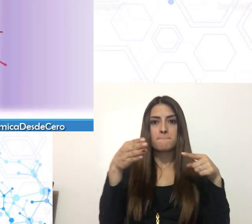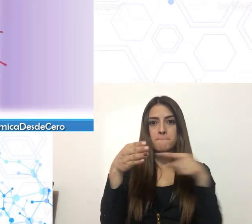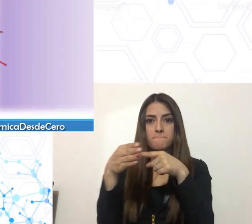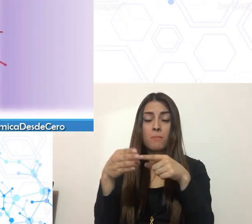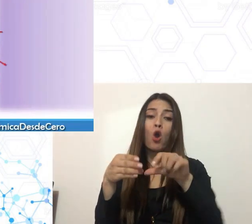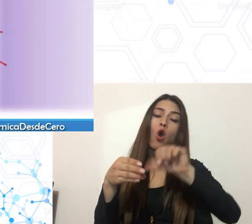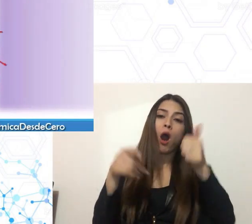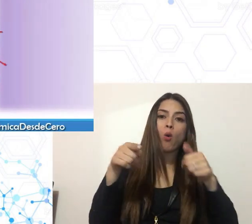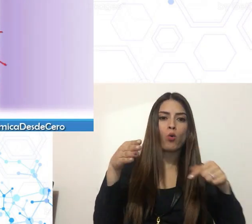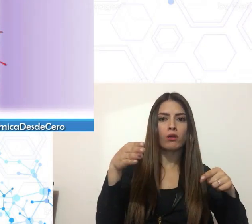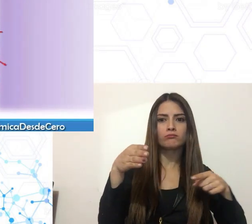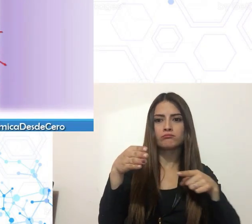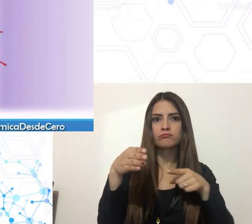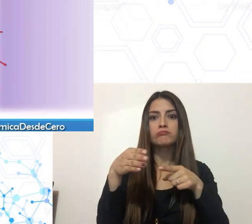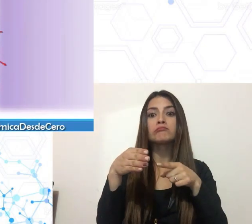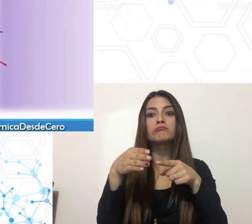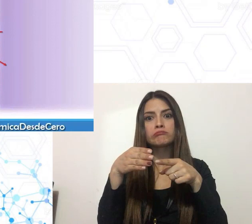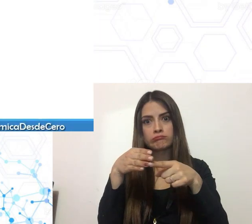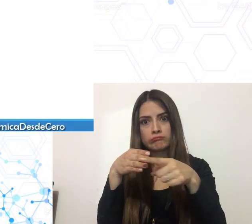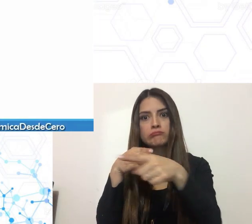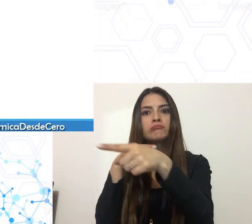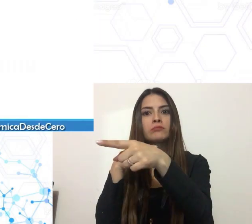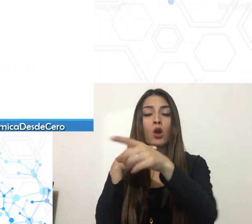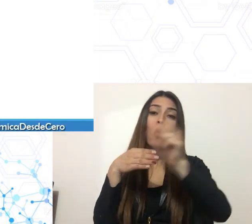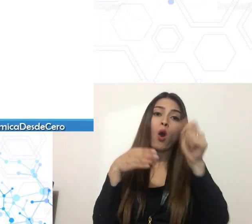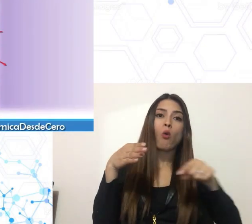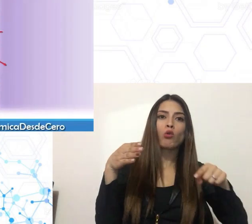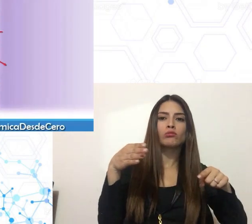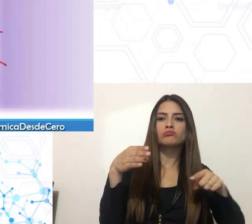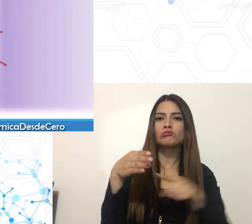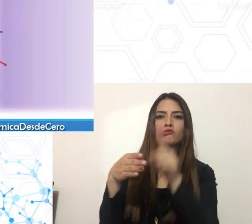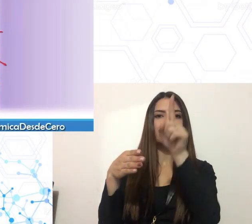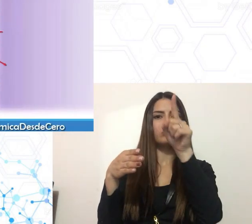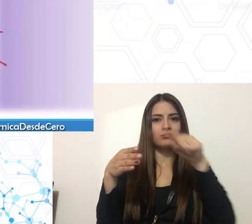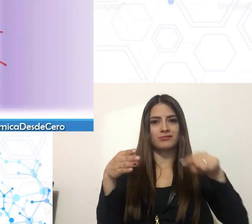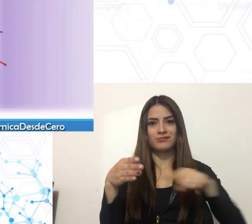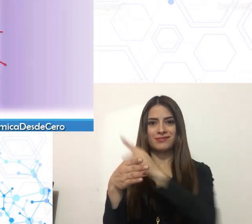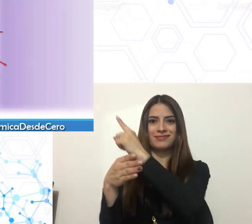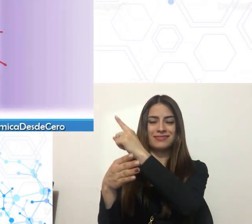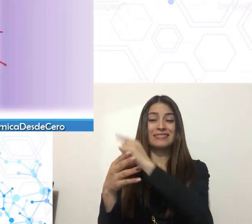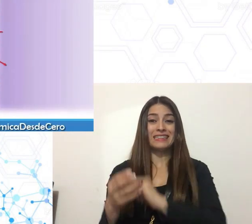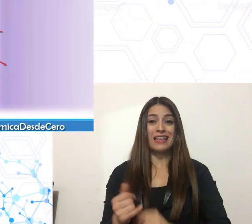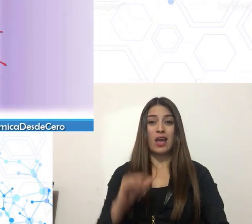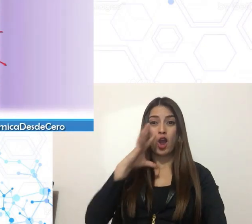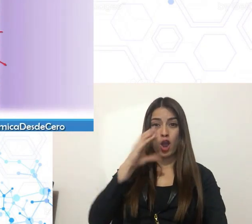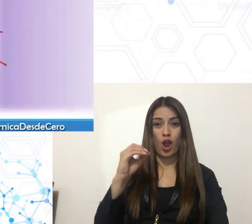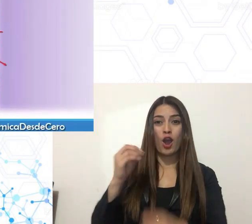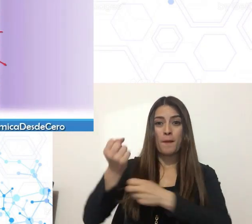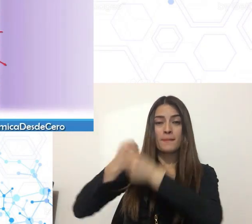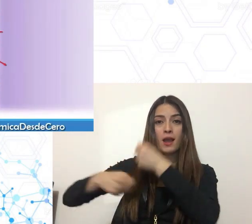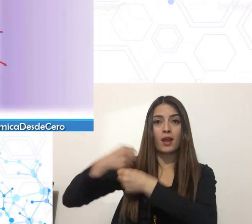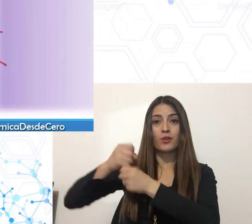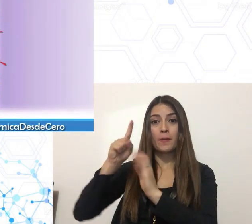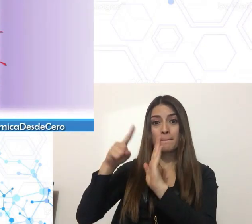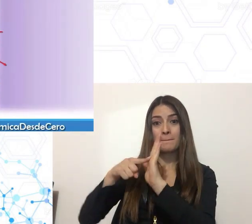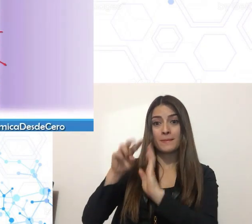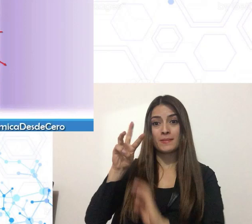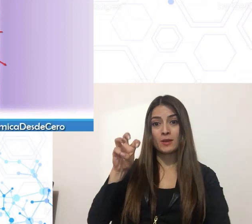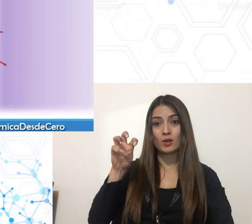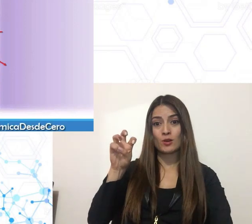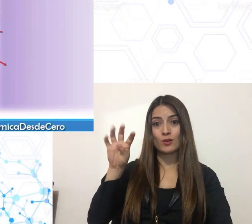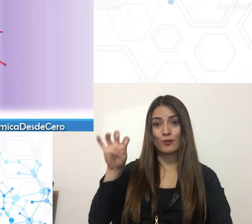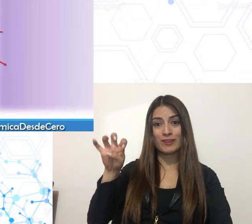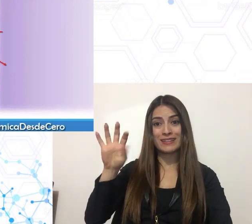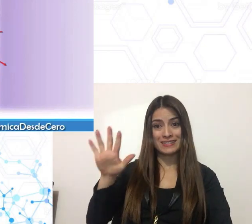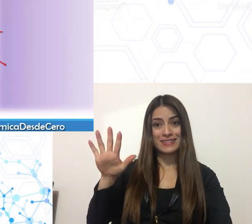continuar haciendo sus estudios y hacer unas predicciones sobre cómo es su modelo atómico. Entonces, ¿qué fue